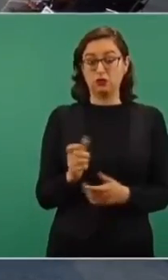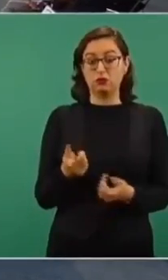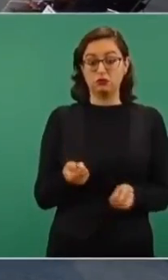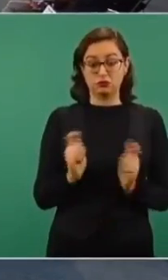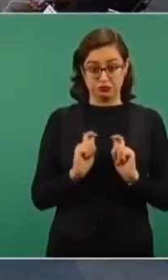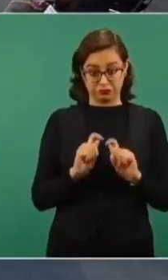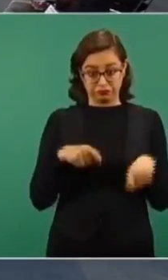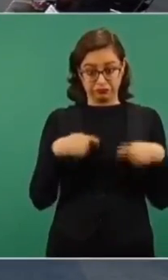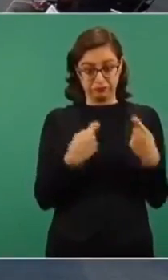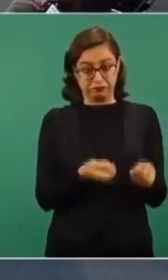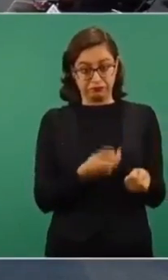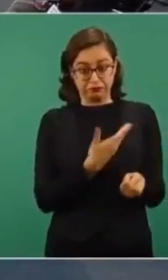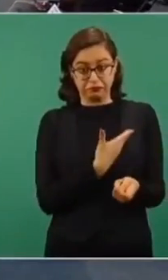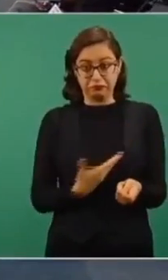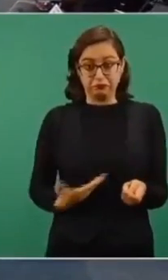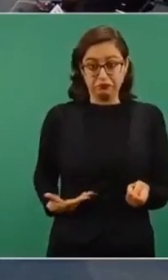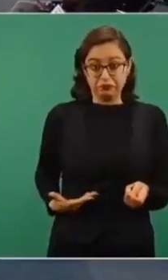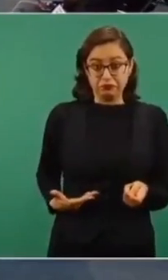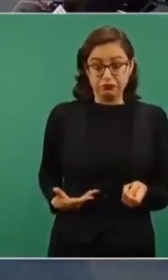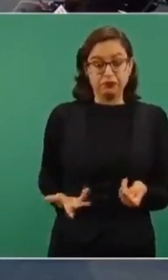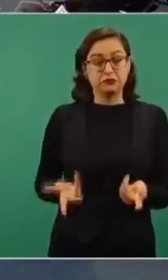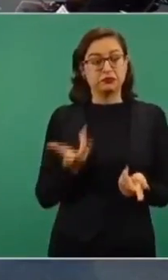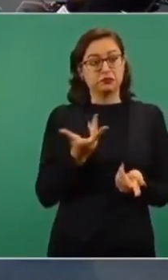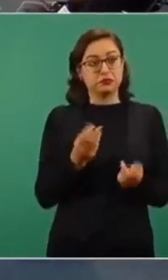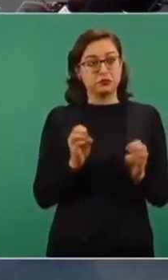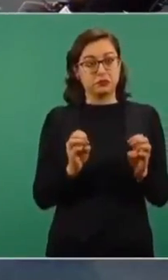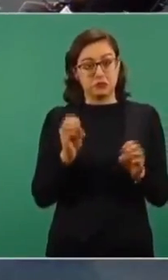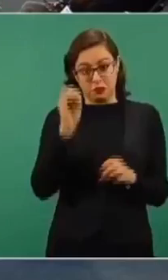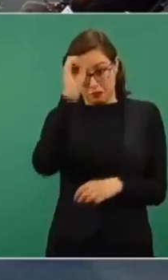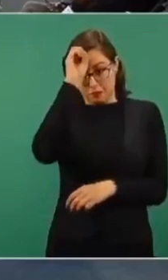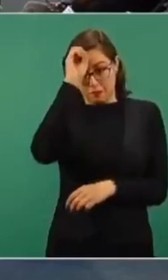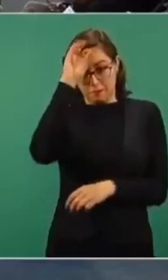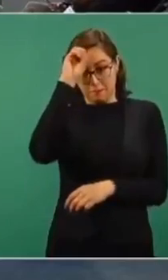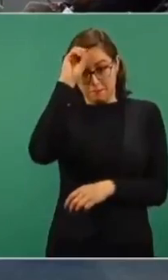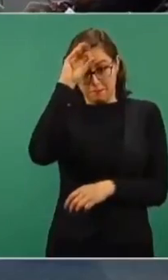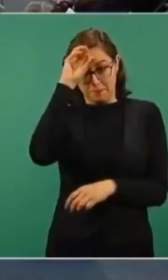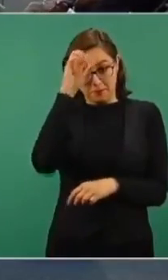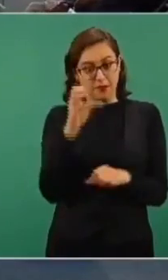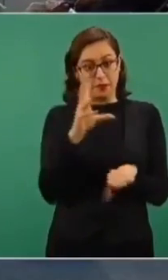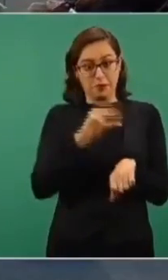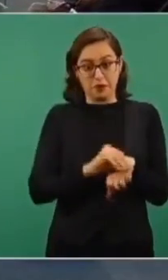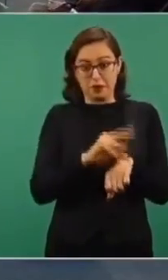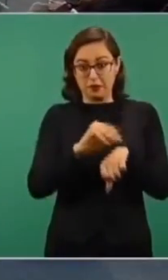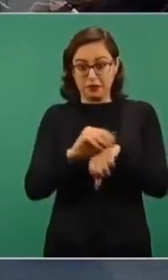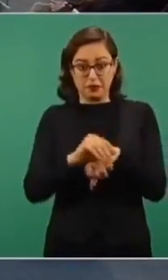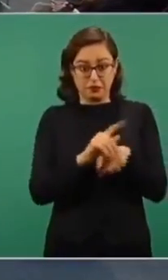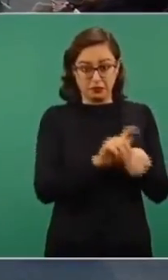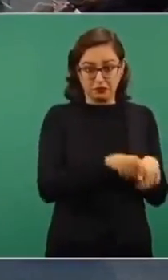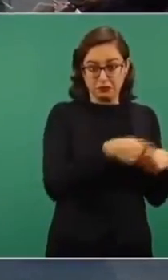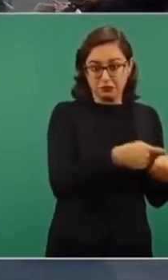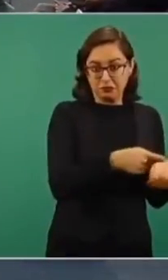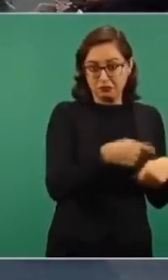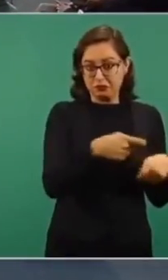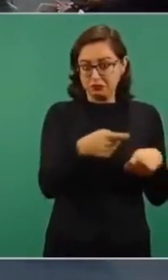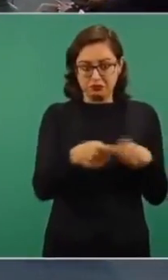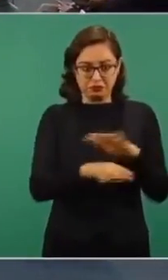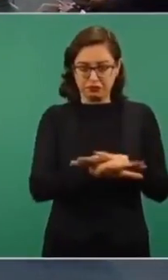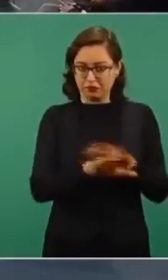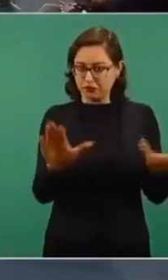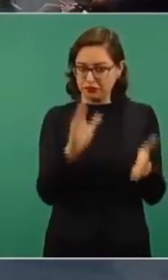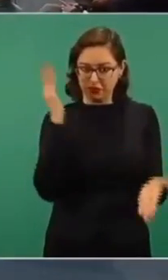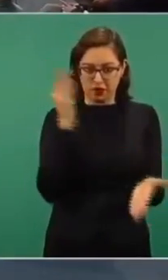concesiones a mineras. Sin embargo, señor presidente, las mineras han tomado una estrategia